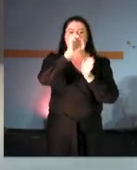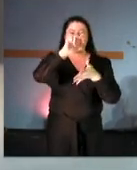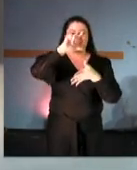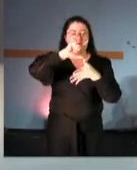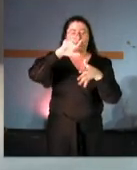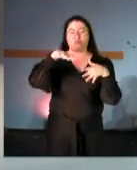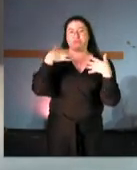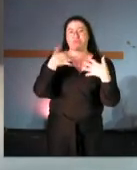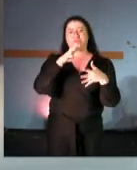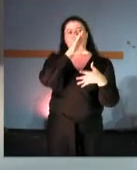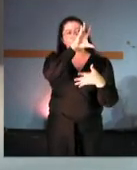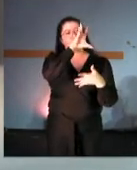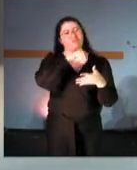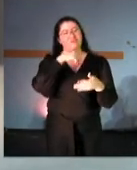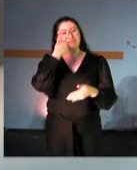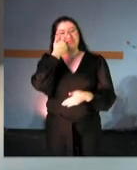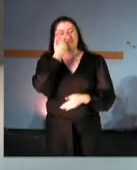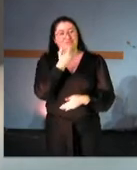mundo.